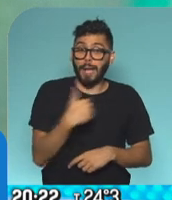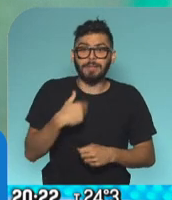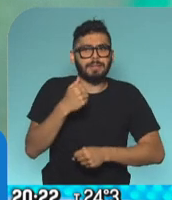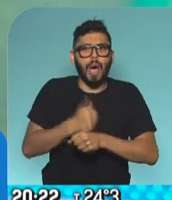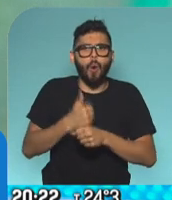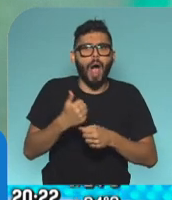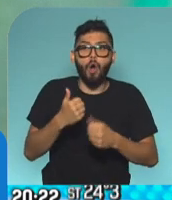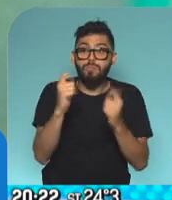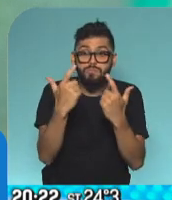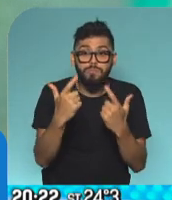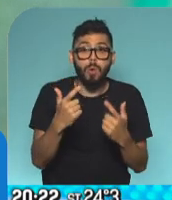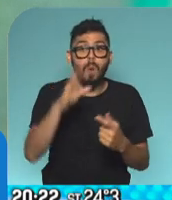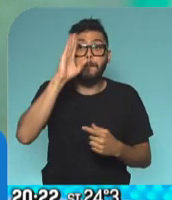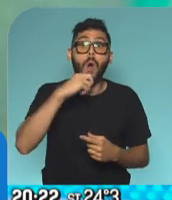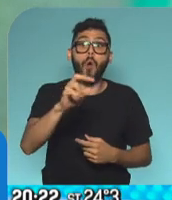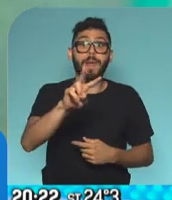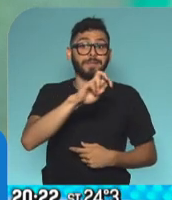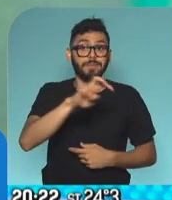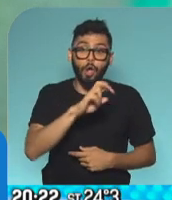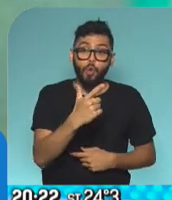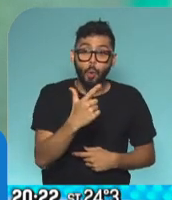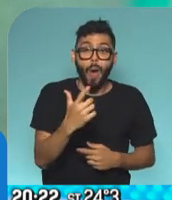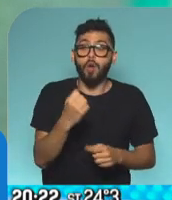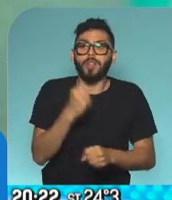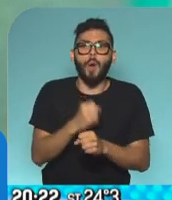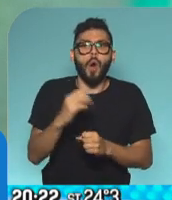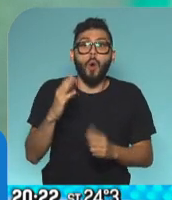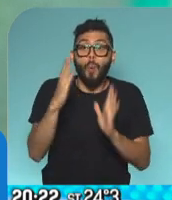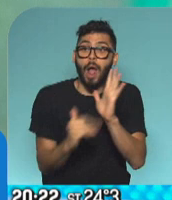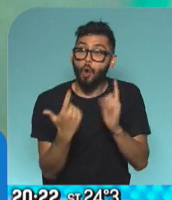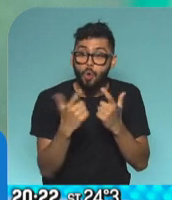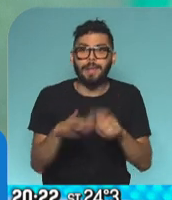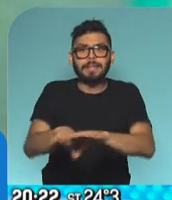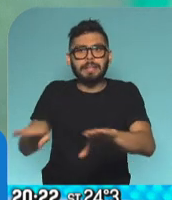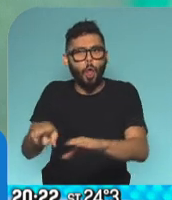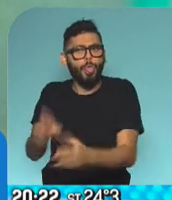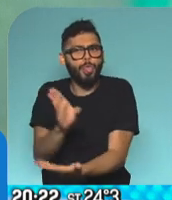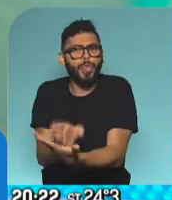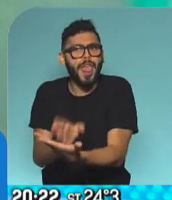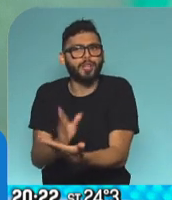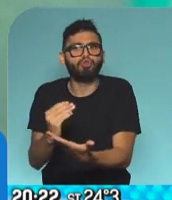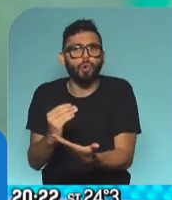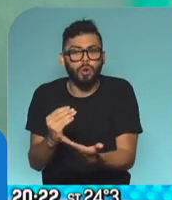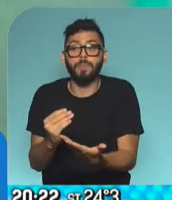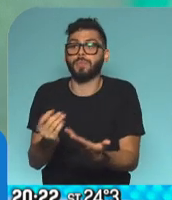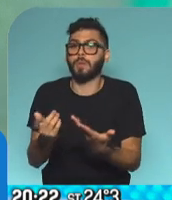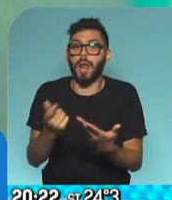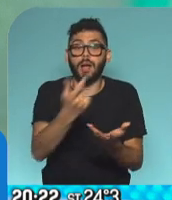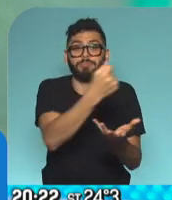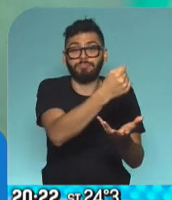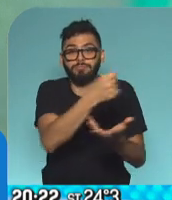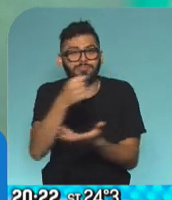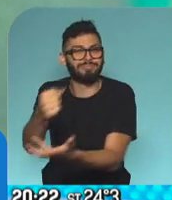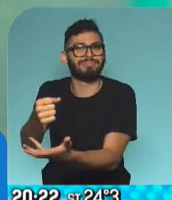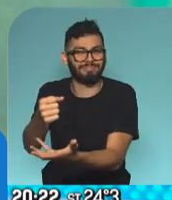sin un ingreso mensual izado sin trabajo registrado entonces estos chicos y chicas tienen el derecho de poder tener una prestación un